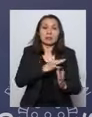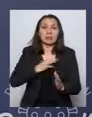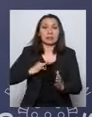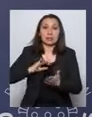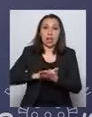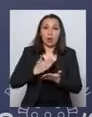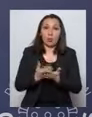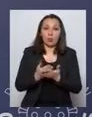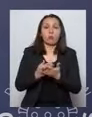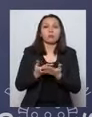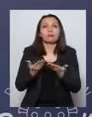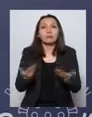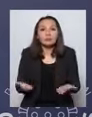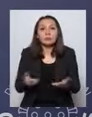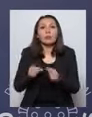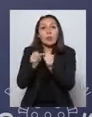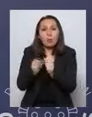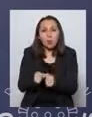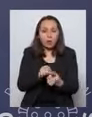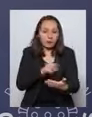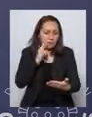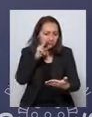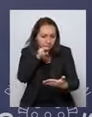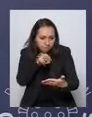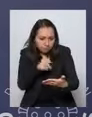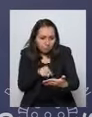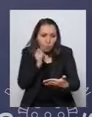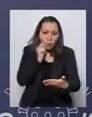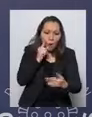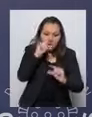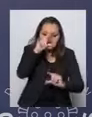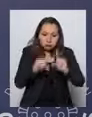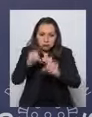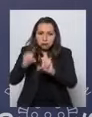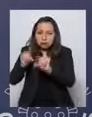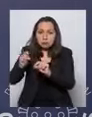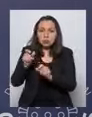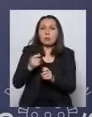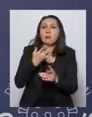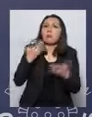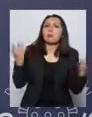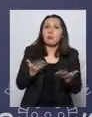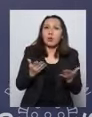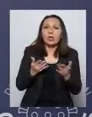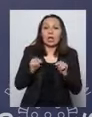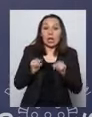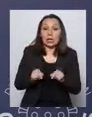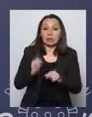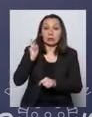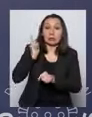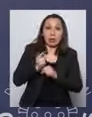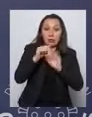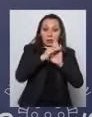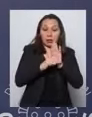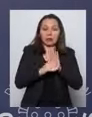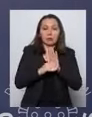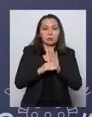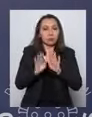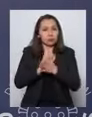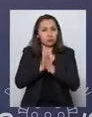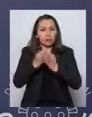de salud de manera tal que se puede observar ahí cuáles son las variaciones de caso y por qué estas medidas aparecen